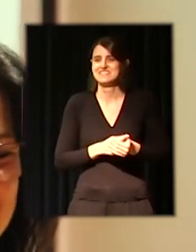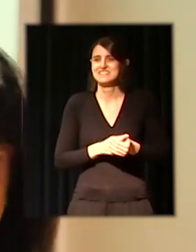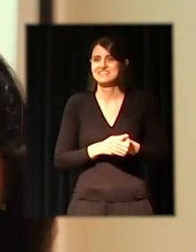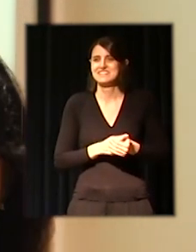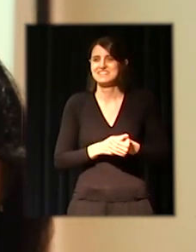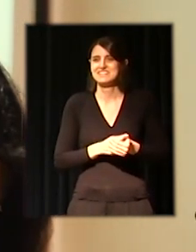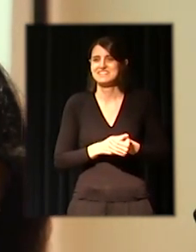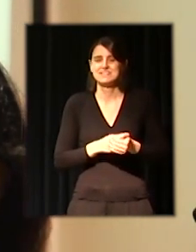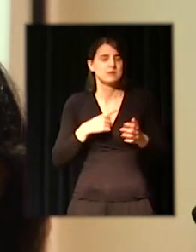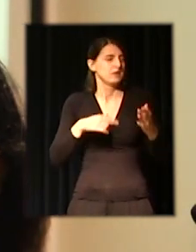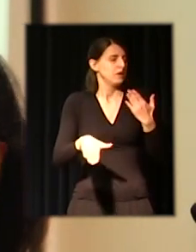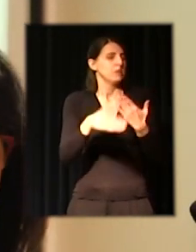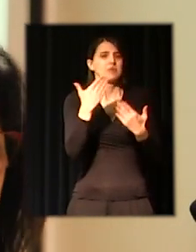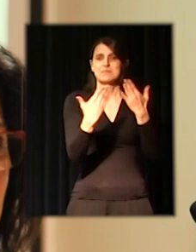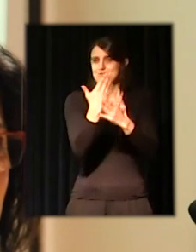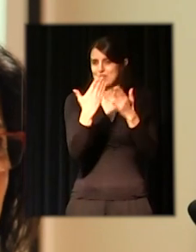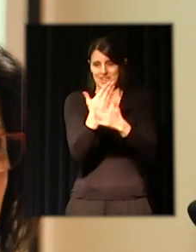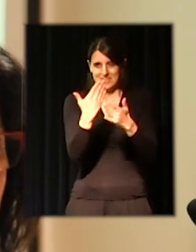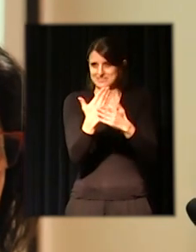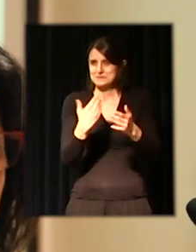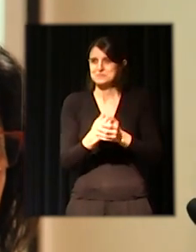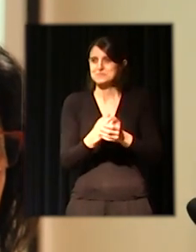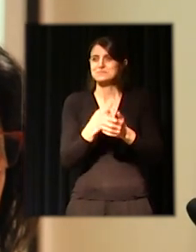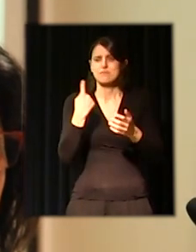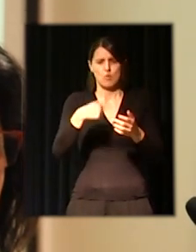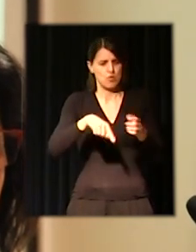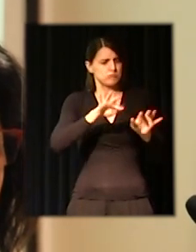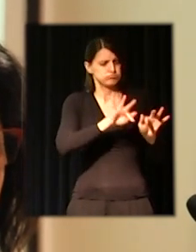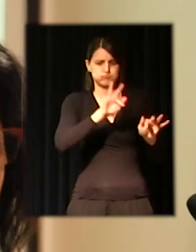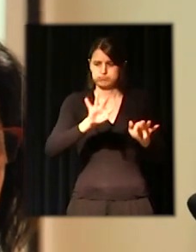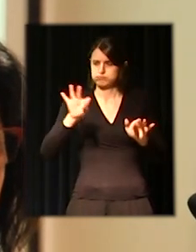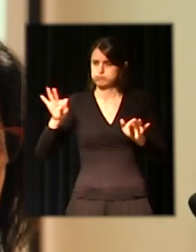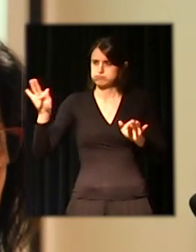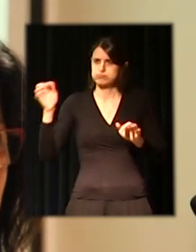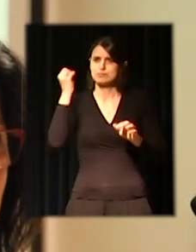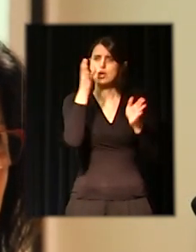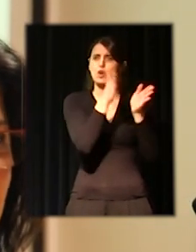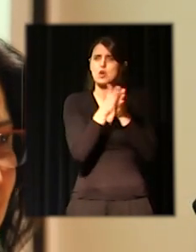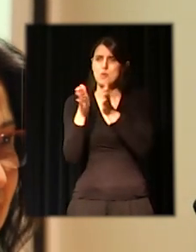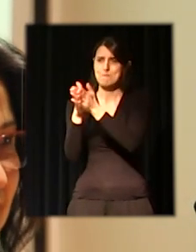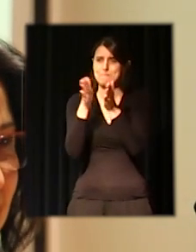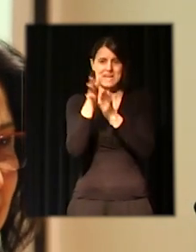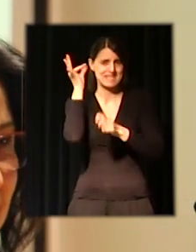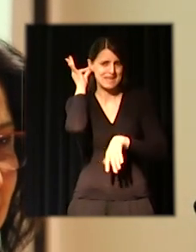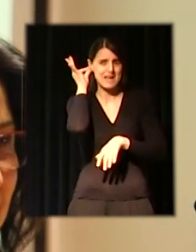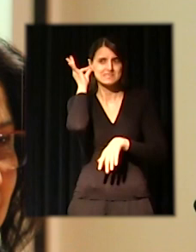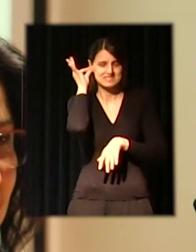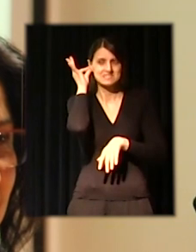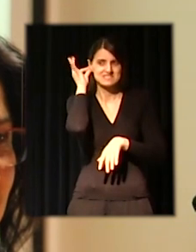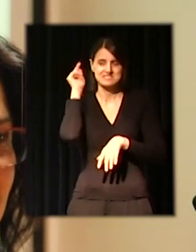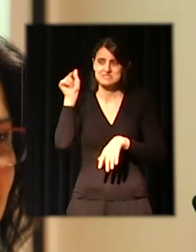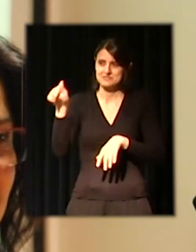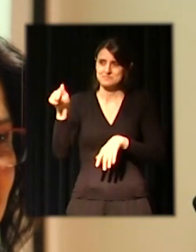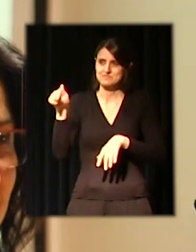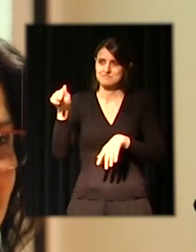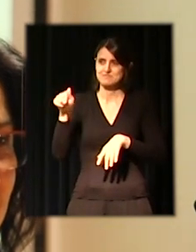Que nada, que empezamos las jornadas. Tenemos un elenco de compañeras que vamos